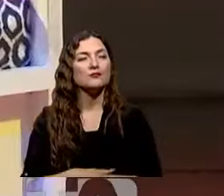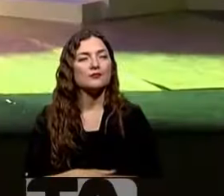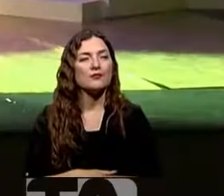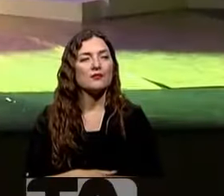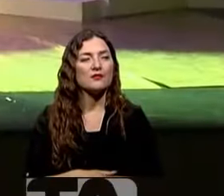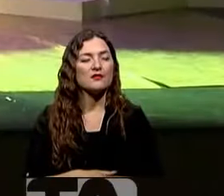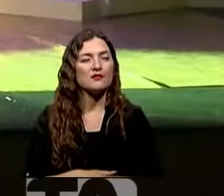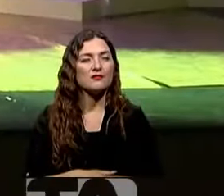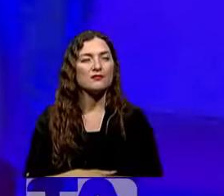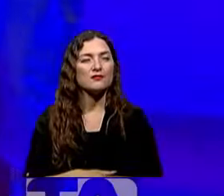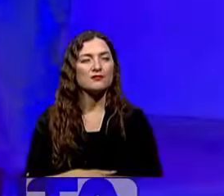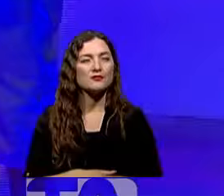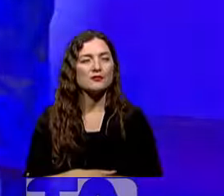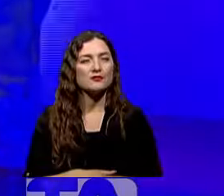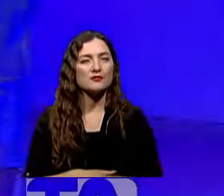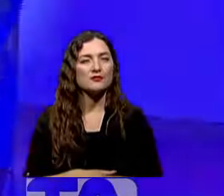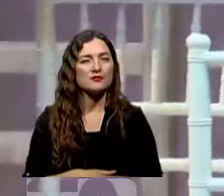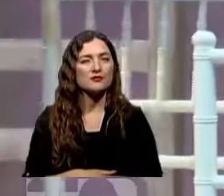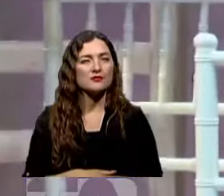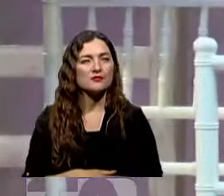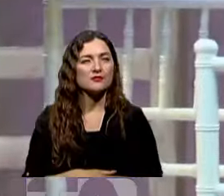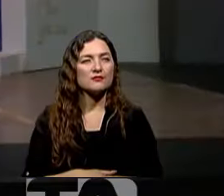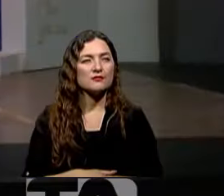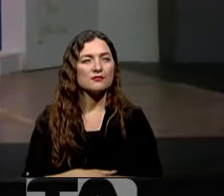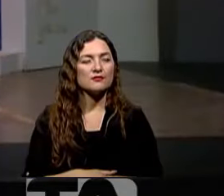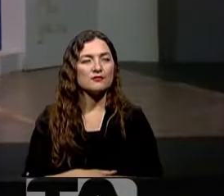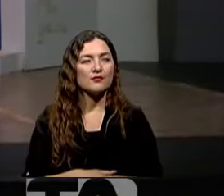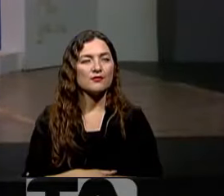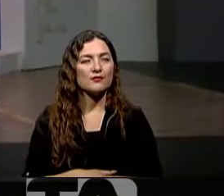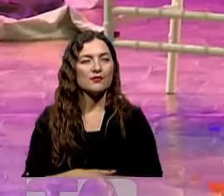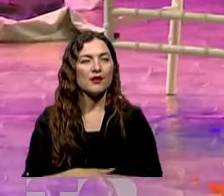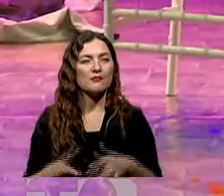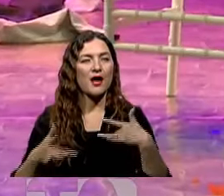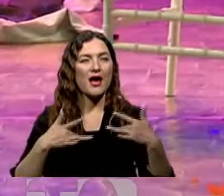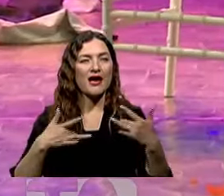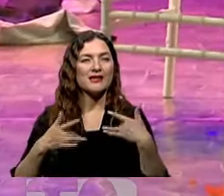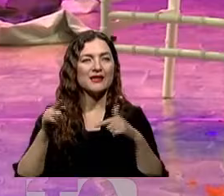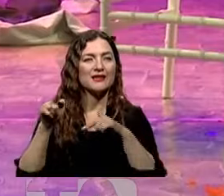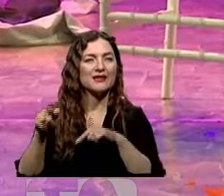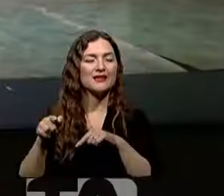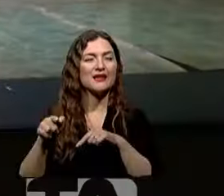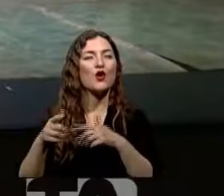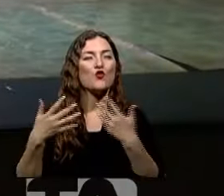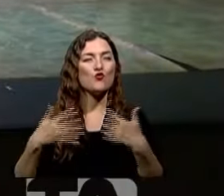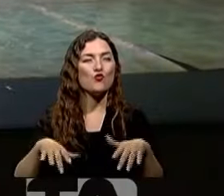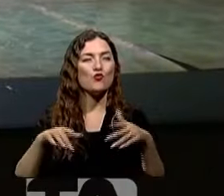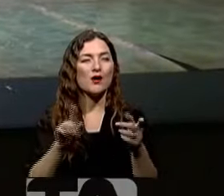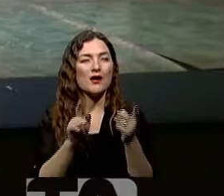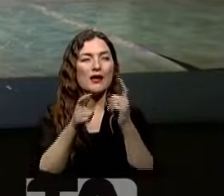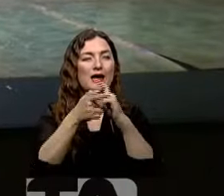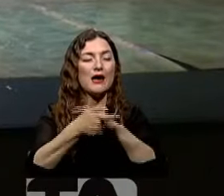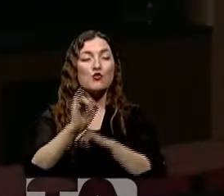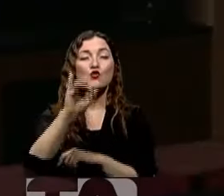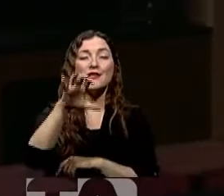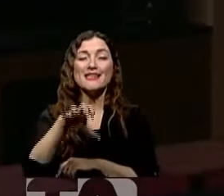sé, voy a arrepentirme. El escenario del teatro en Scala Shopping se transformó en una